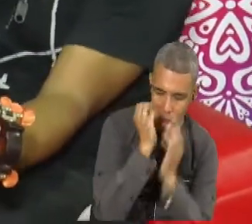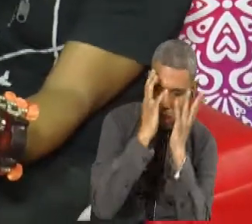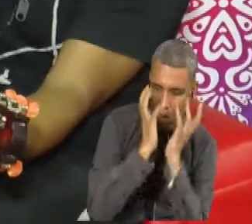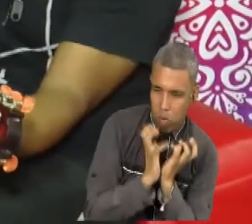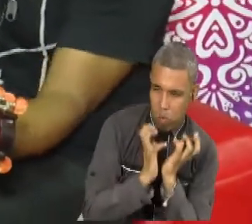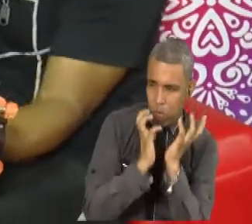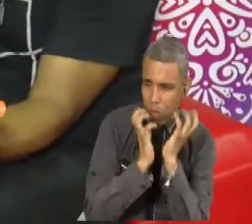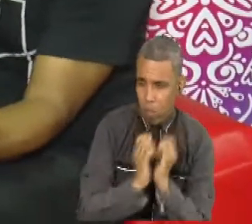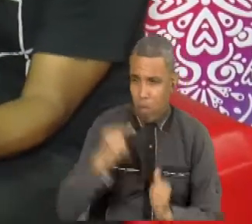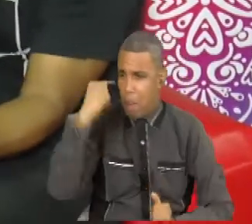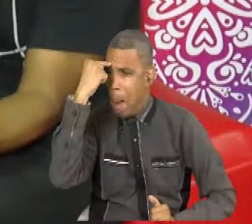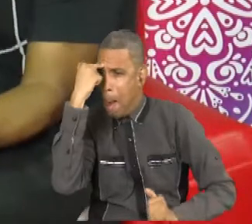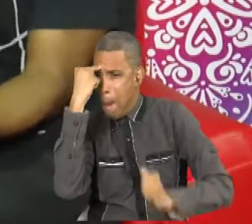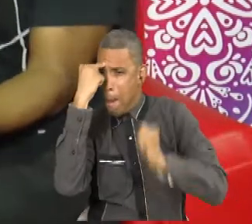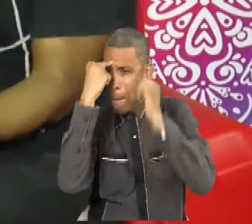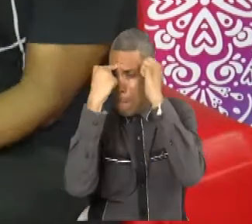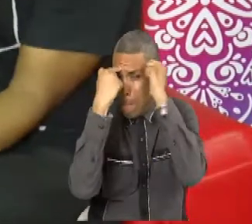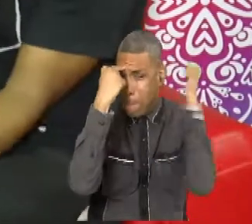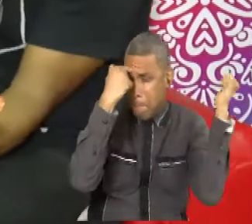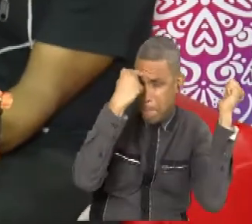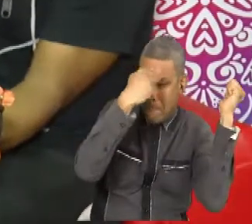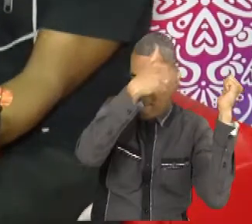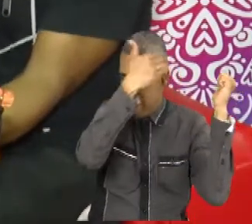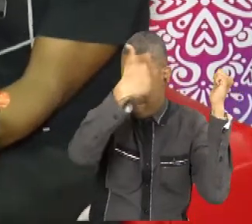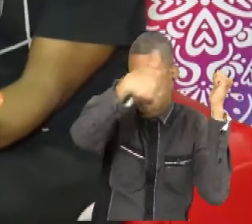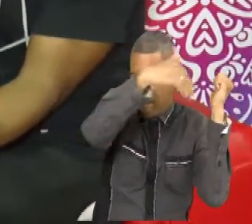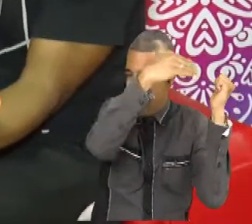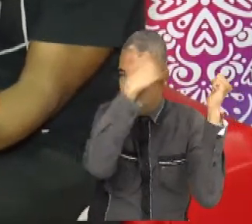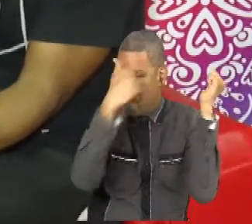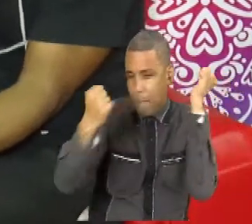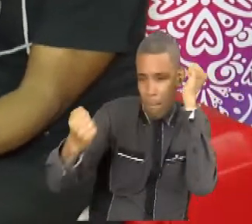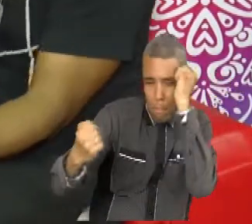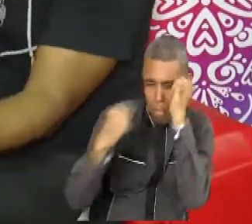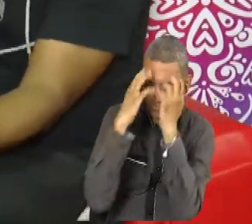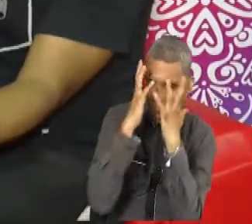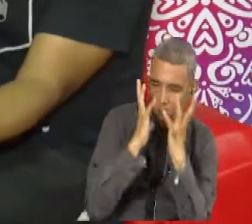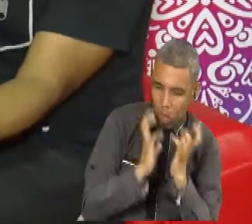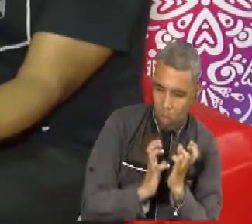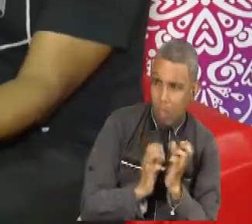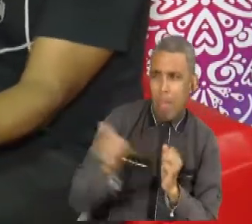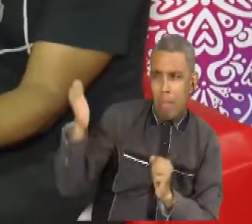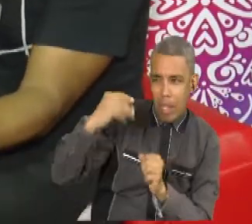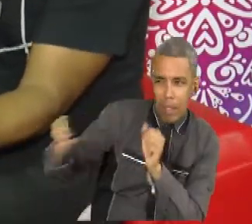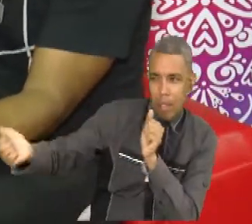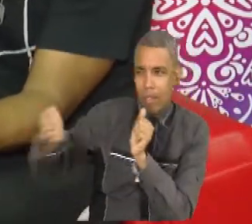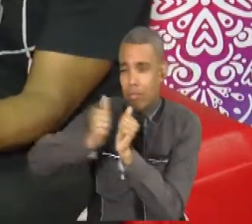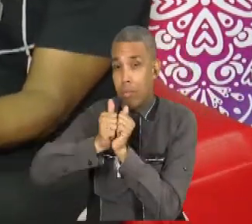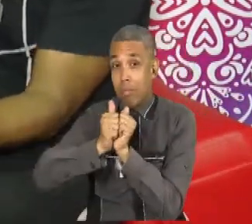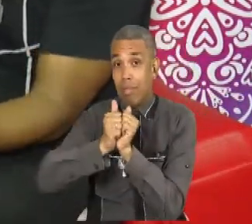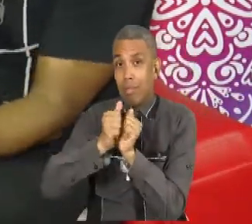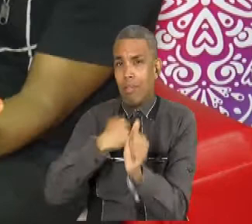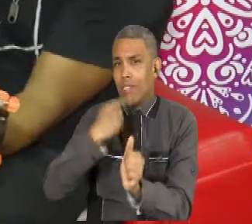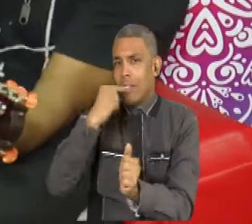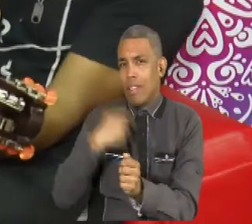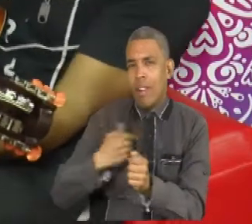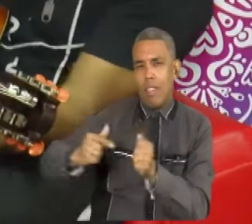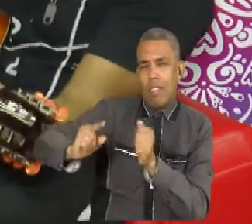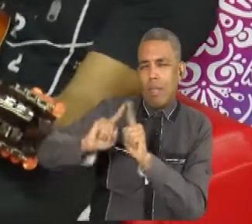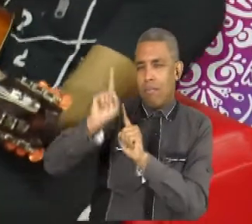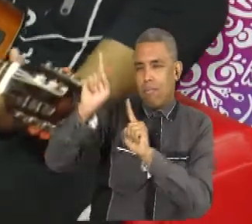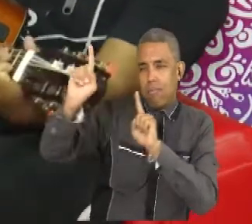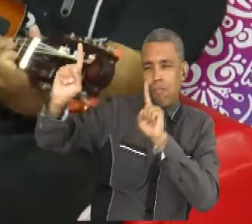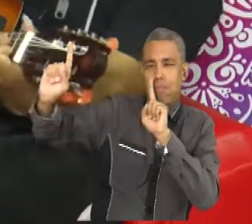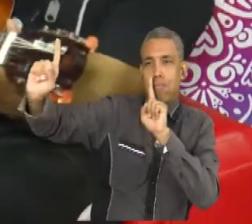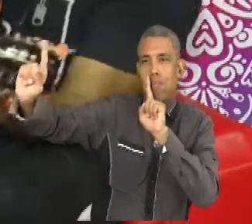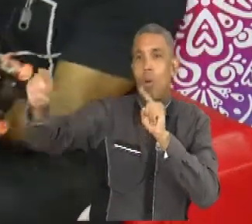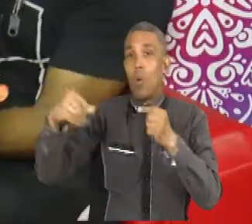tan siquiera llámame, que me mata esta agonía. Lejos de ti, ya no puedo vivir. Hágame